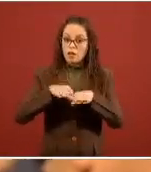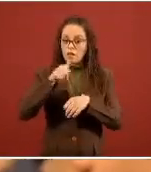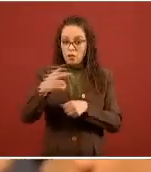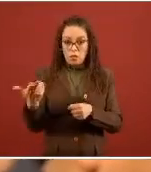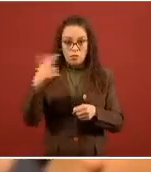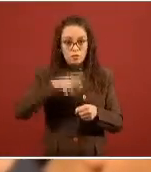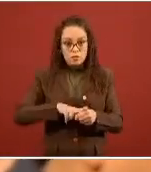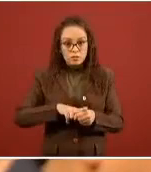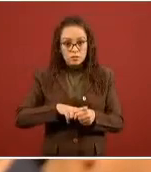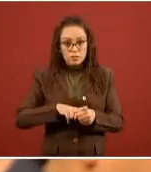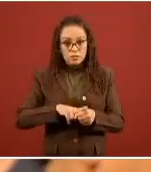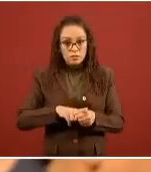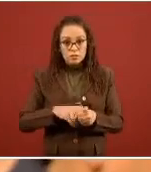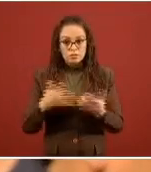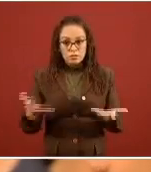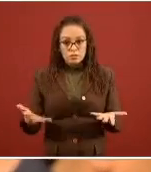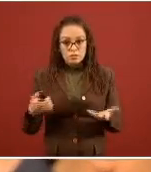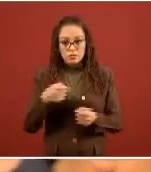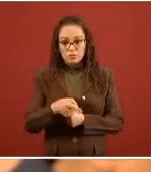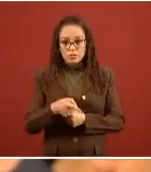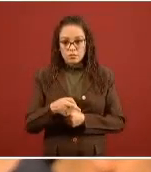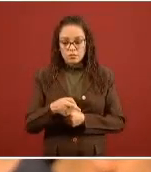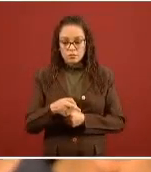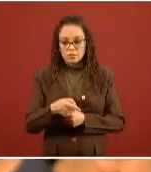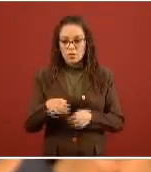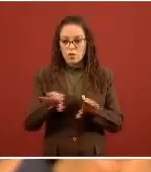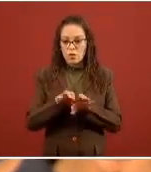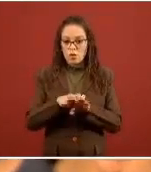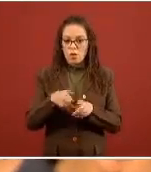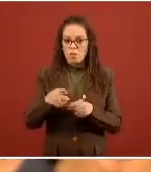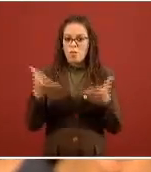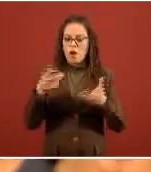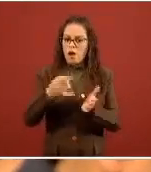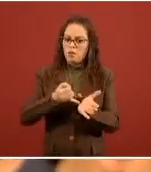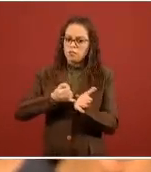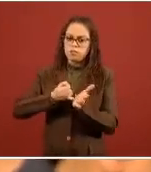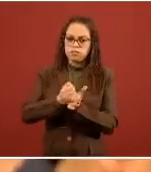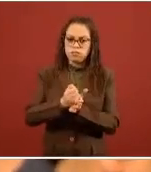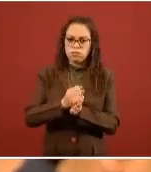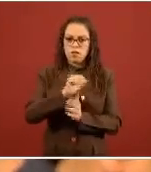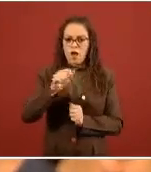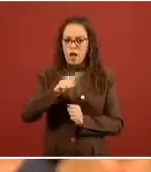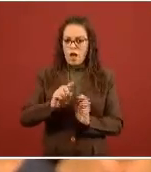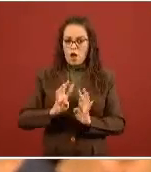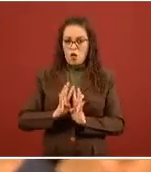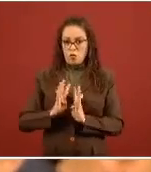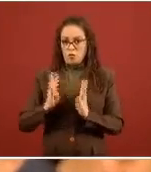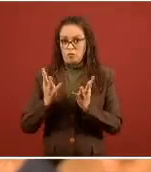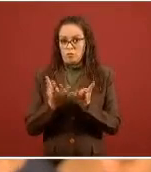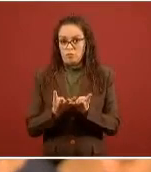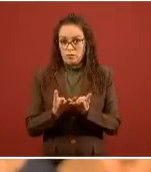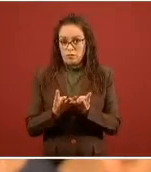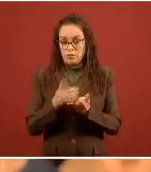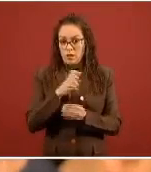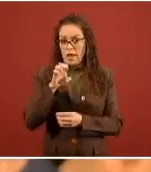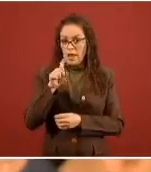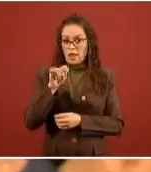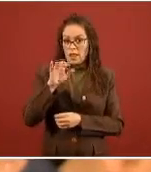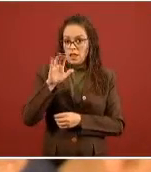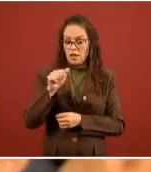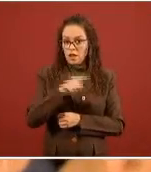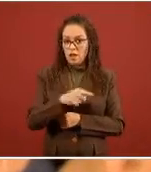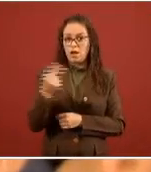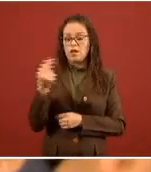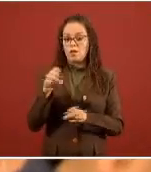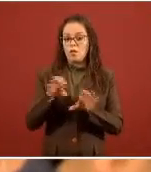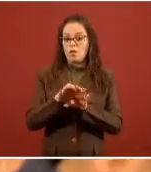decir, las decisiones que por un consejo de ética, tengo entendido que se formó, se van a tener que tomar decisiones